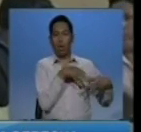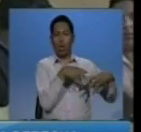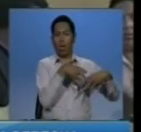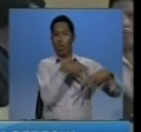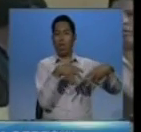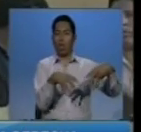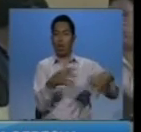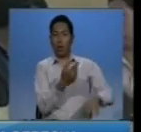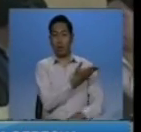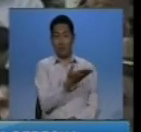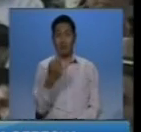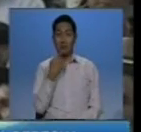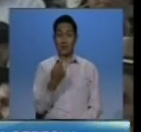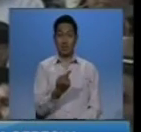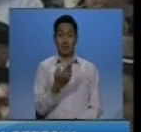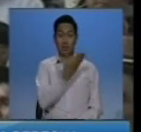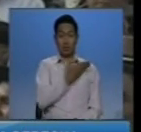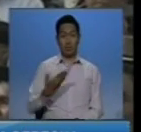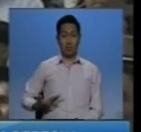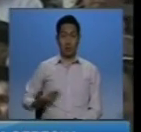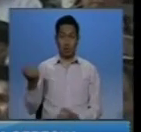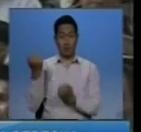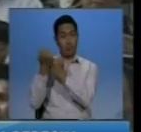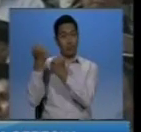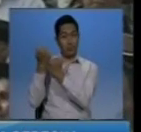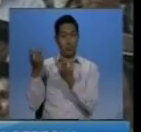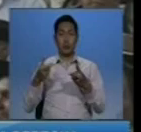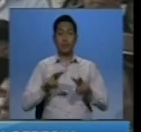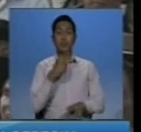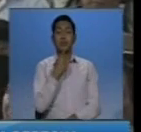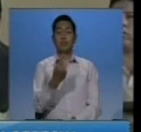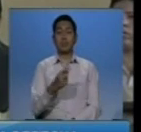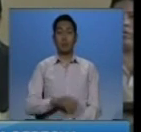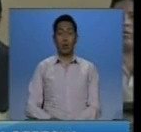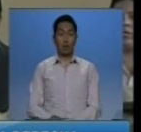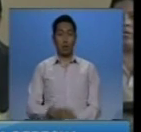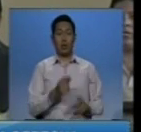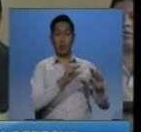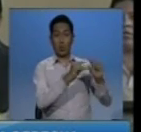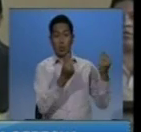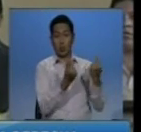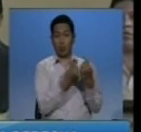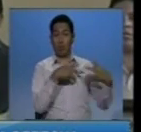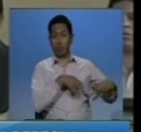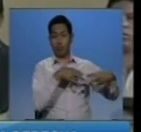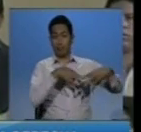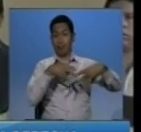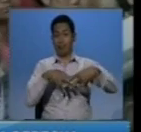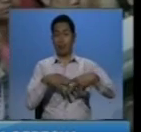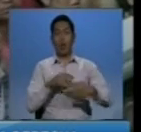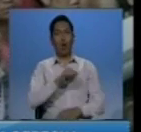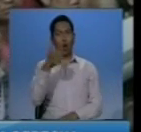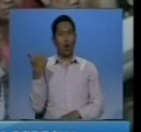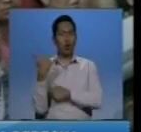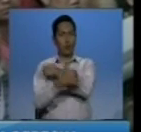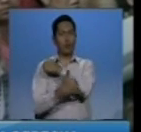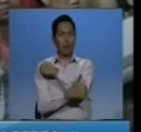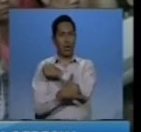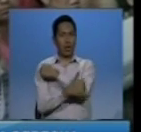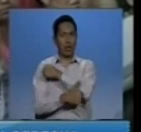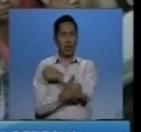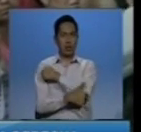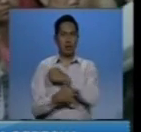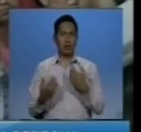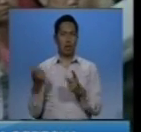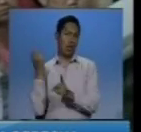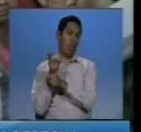Correa. El mandatario aseguró además que el imperio ataca a los países latinoamericanos con golpes suaves porque ya no pueden hacerlo